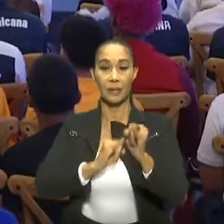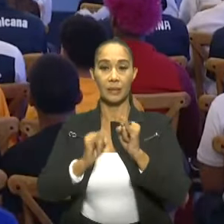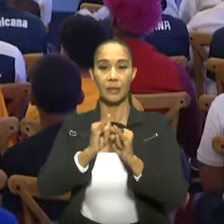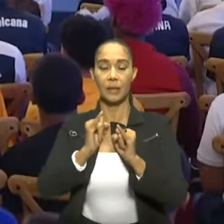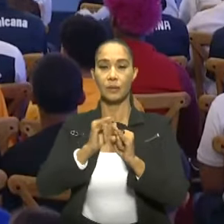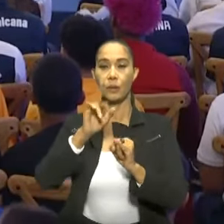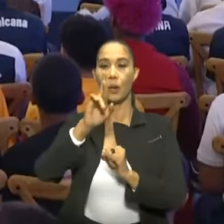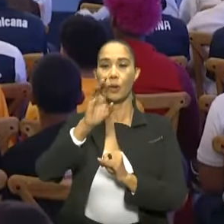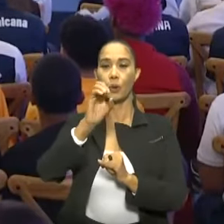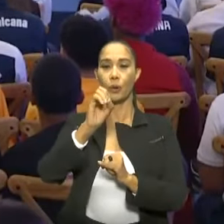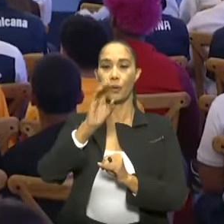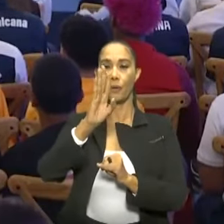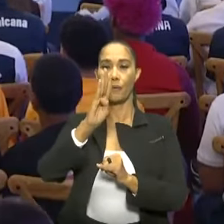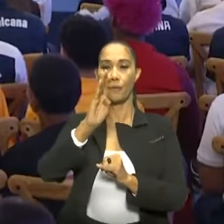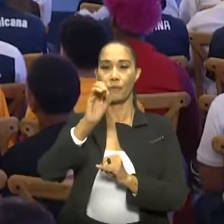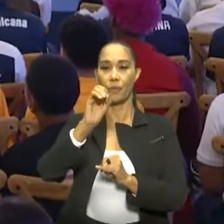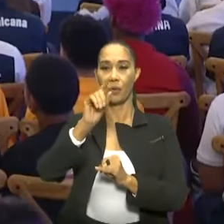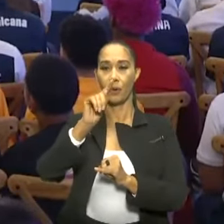el